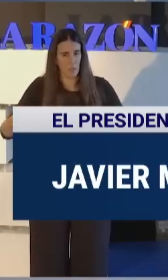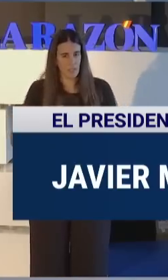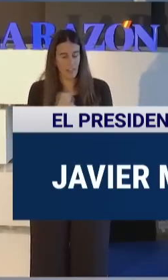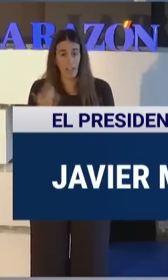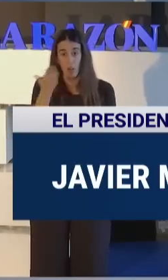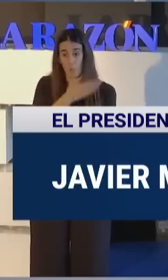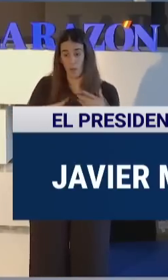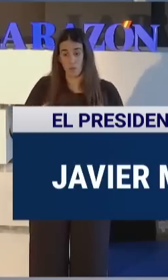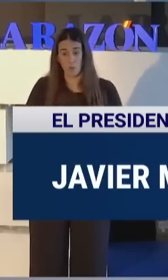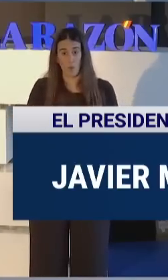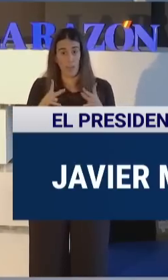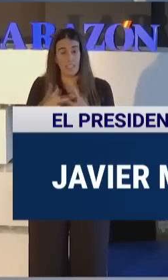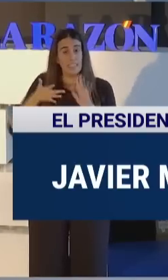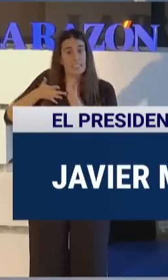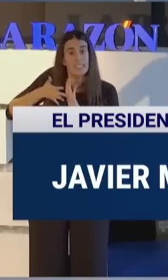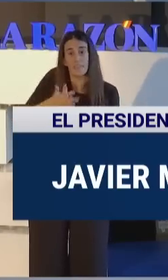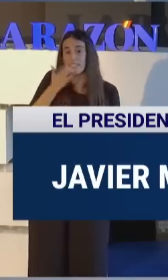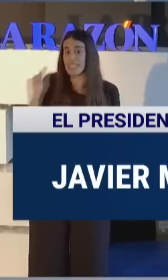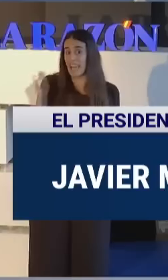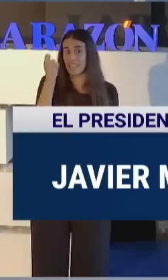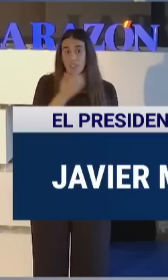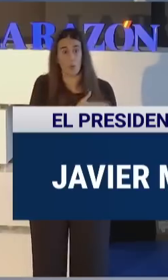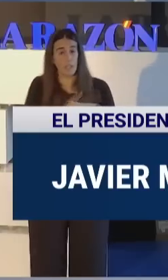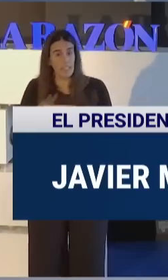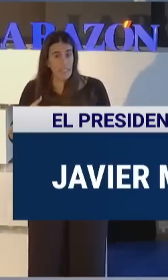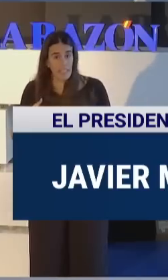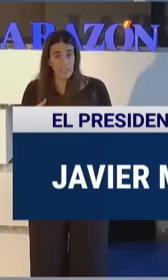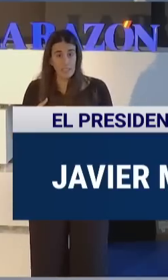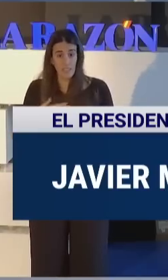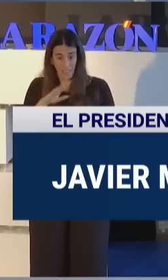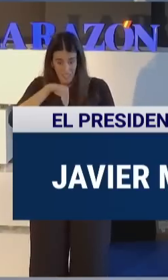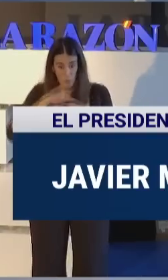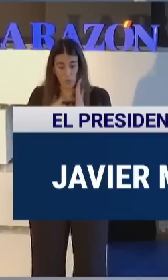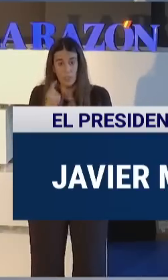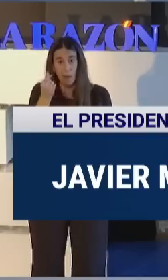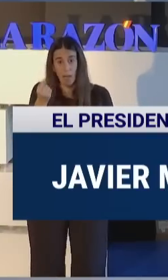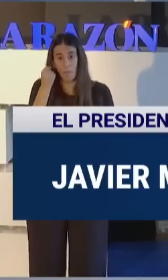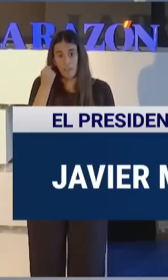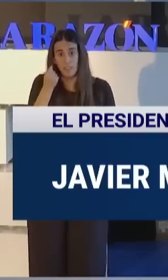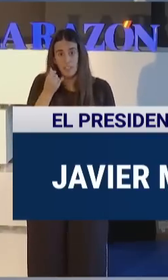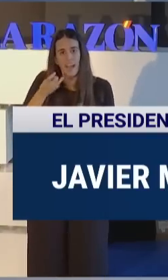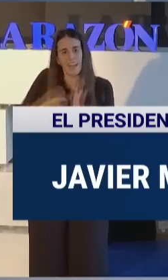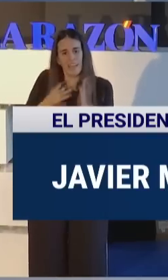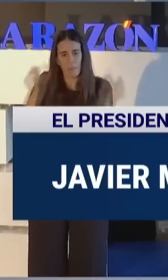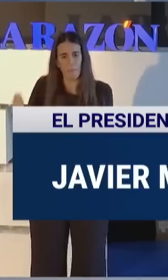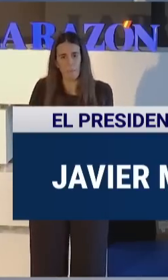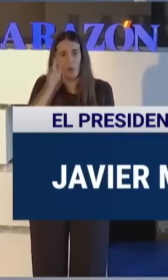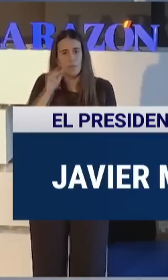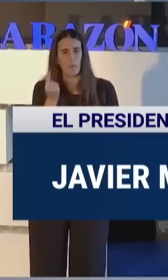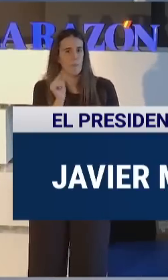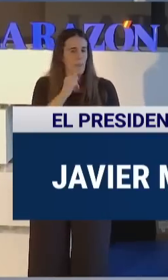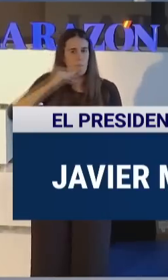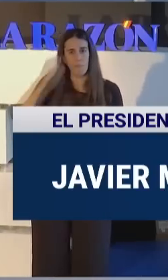social, donde solamente se puede ser exitoso en el capitalismo sirviendo al prójimo con bienes de mejor calidad o mejor precio. Es decir, que en el fondo